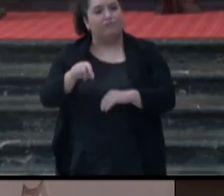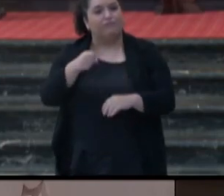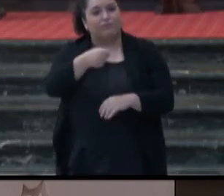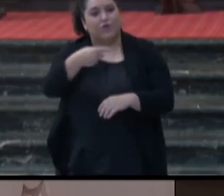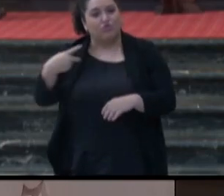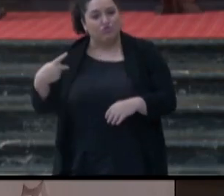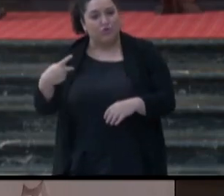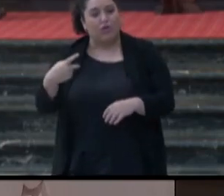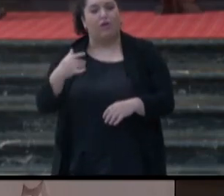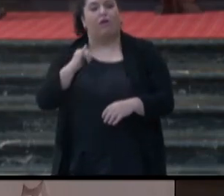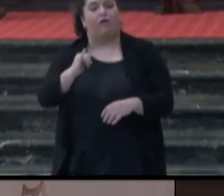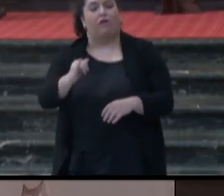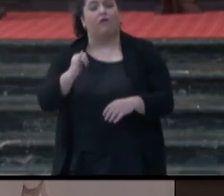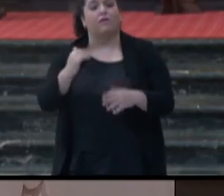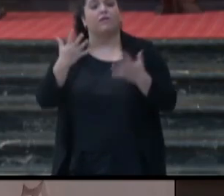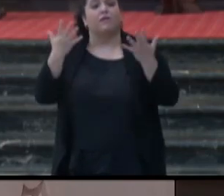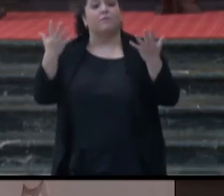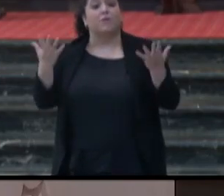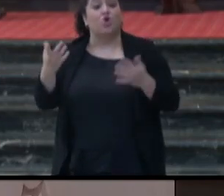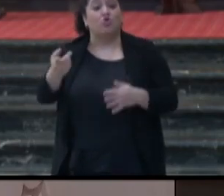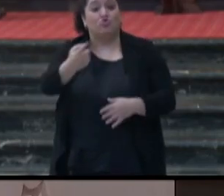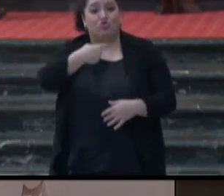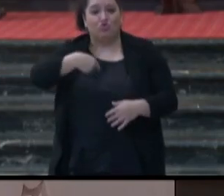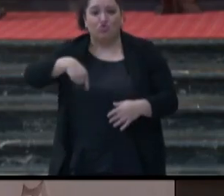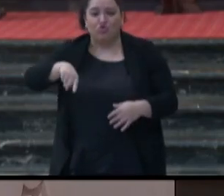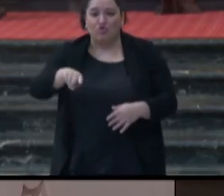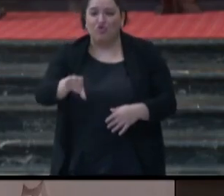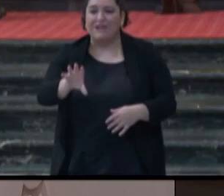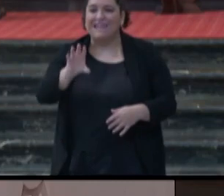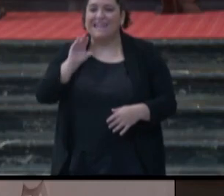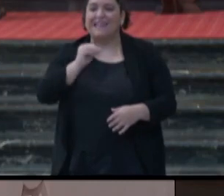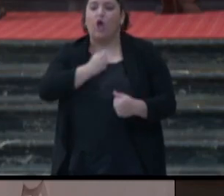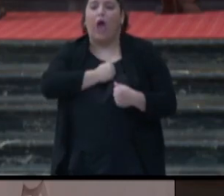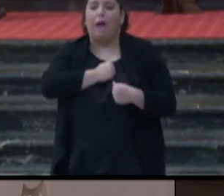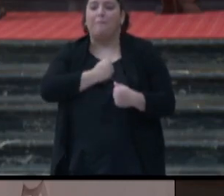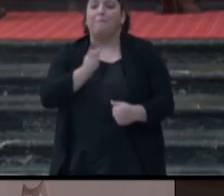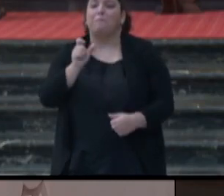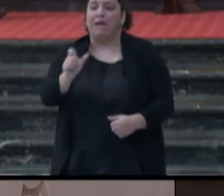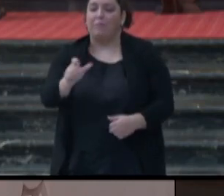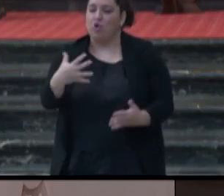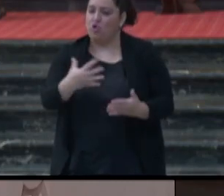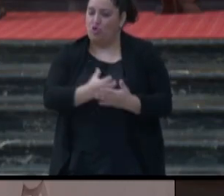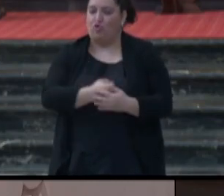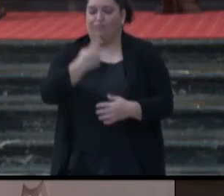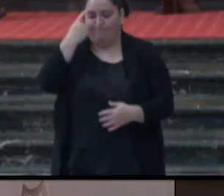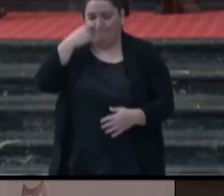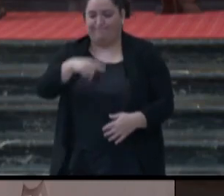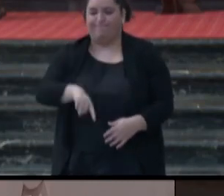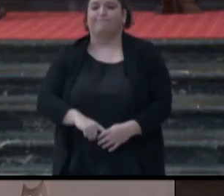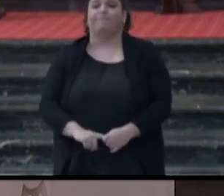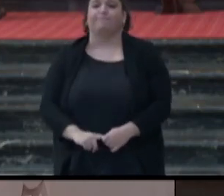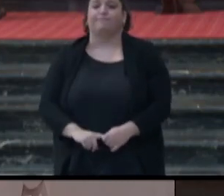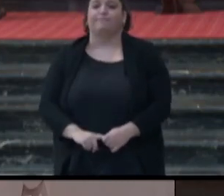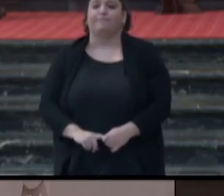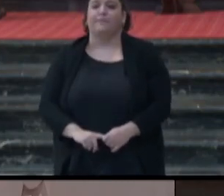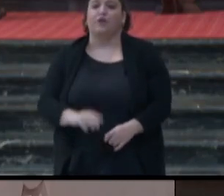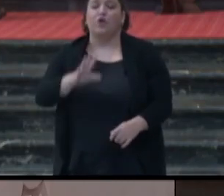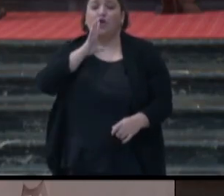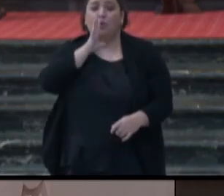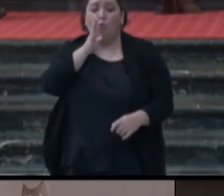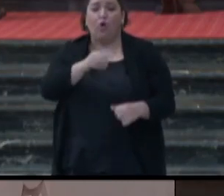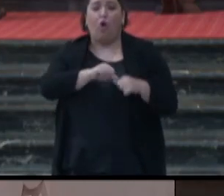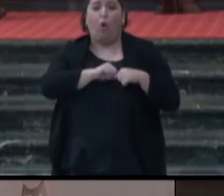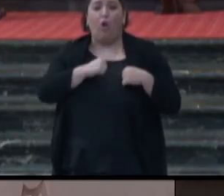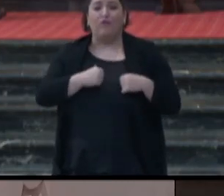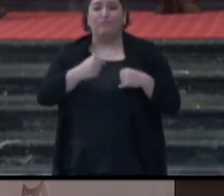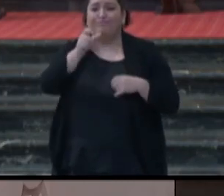consecuencias Pero todos entendemos lo que significa amar porque el corazón